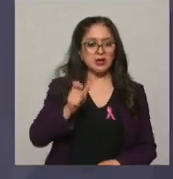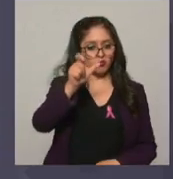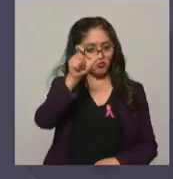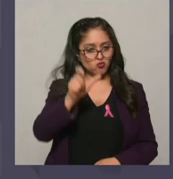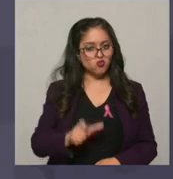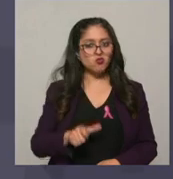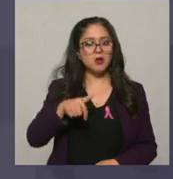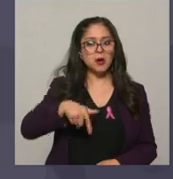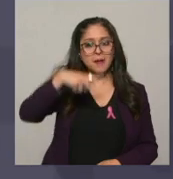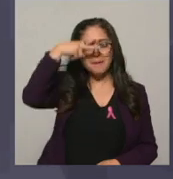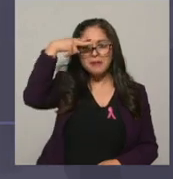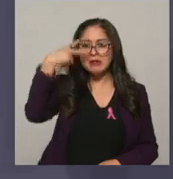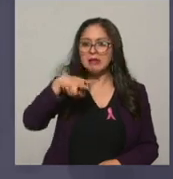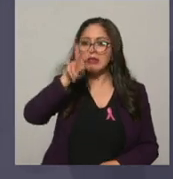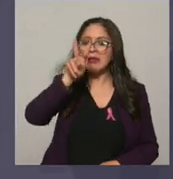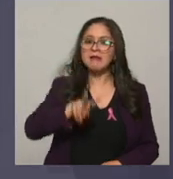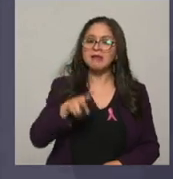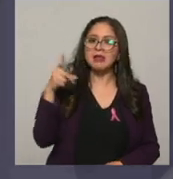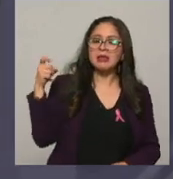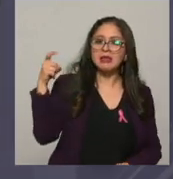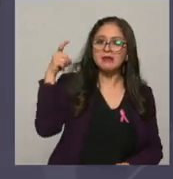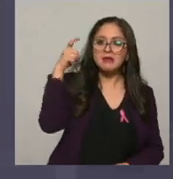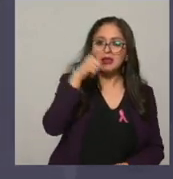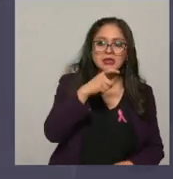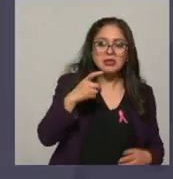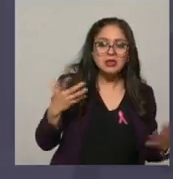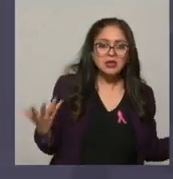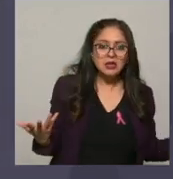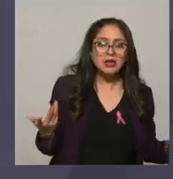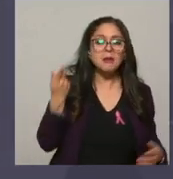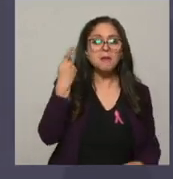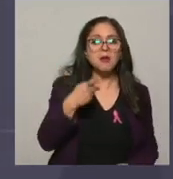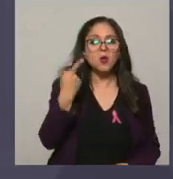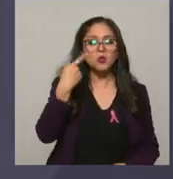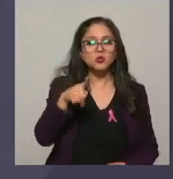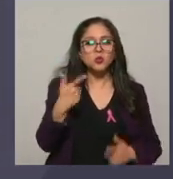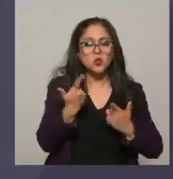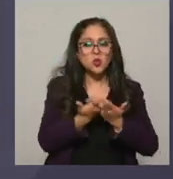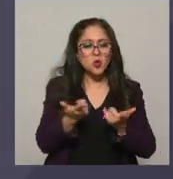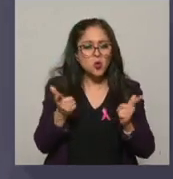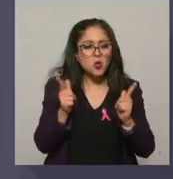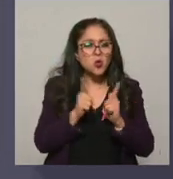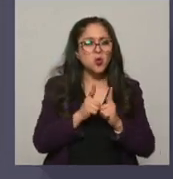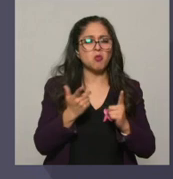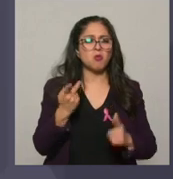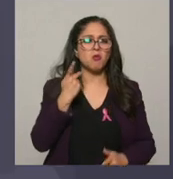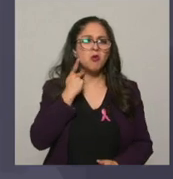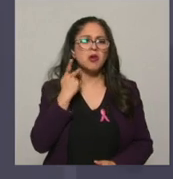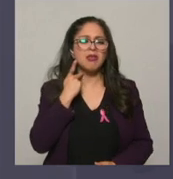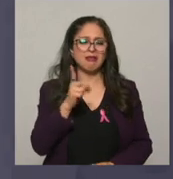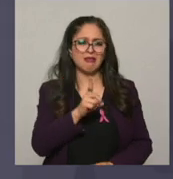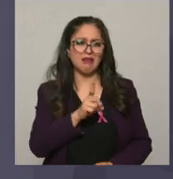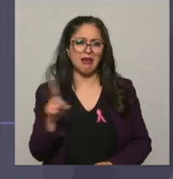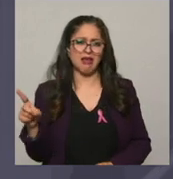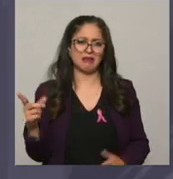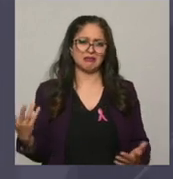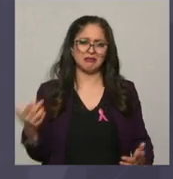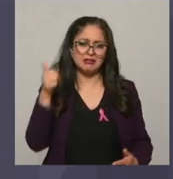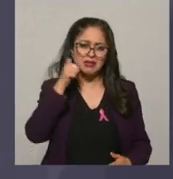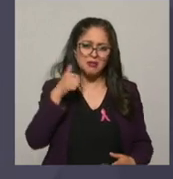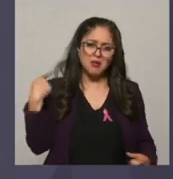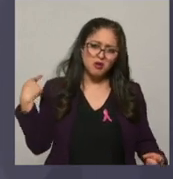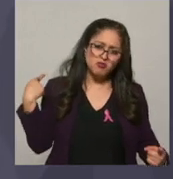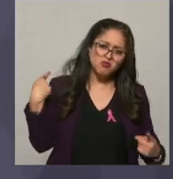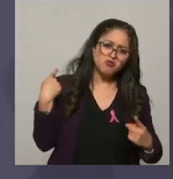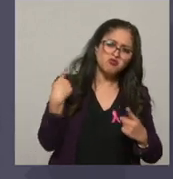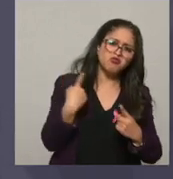verdad muy difícilmente. Un país de machistas. Y de una derecha espantosa con la que hemos venido cargando